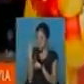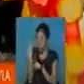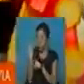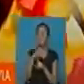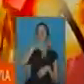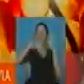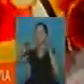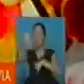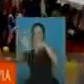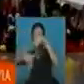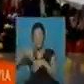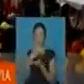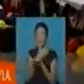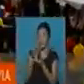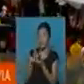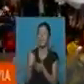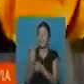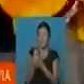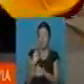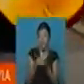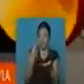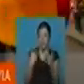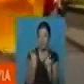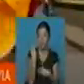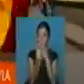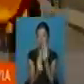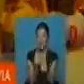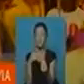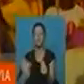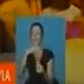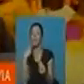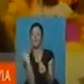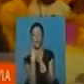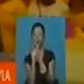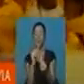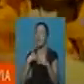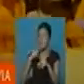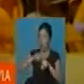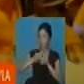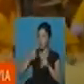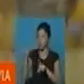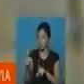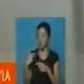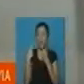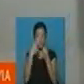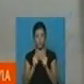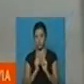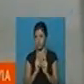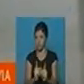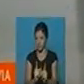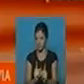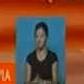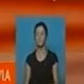mandatario en el referéndum para acceder a un cuarto mandato, ese notable desempeño no ha sido opacado.